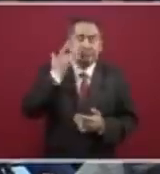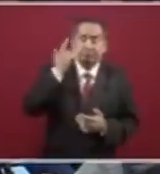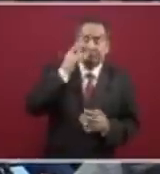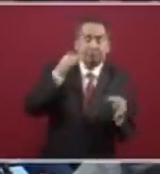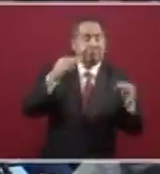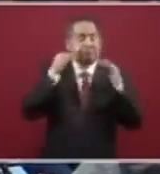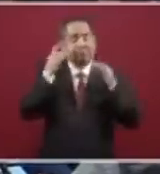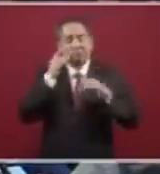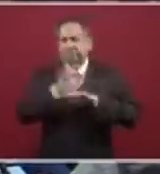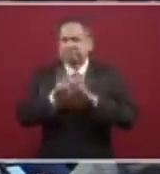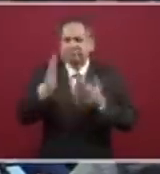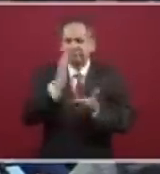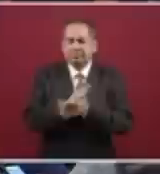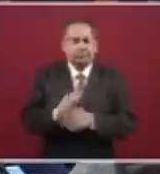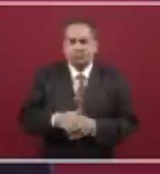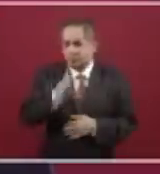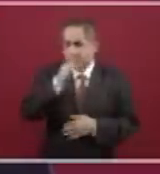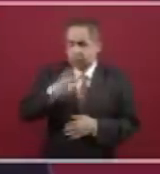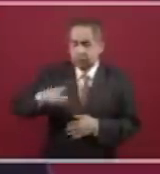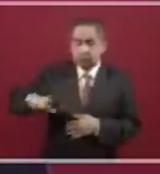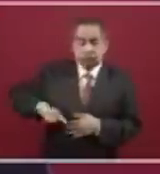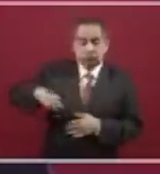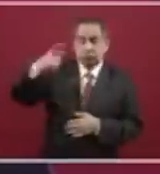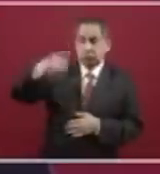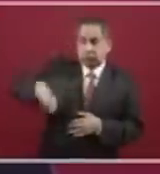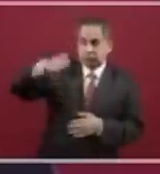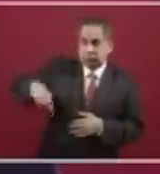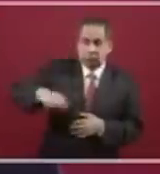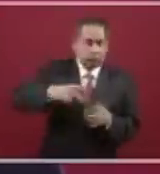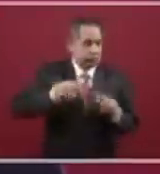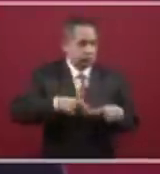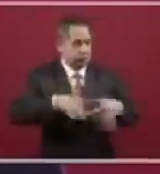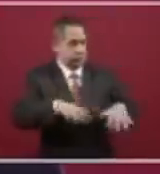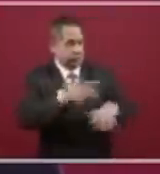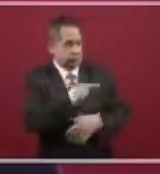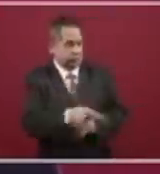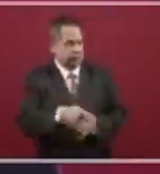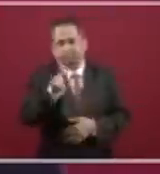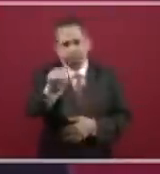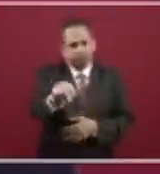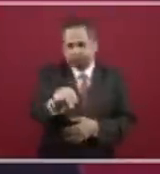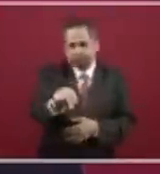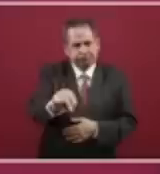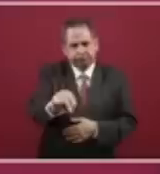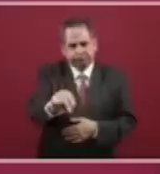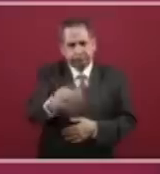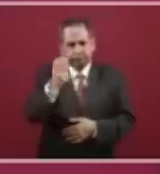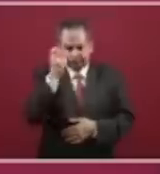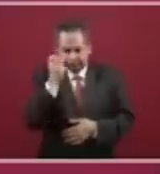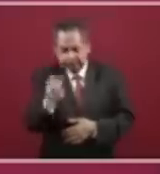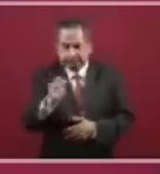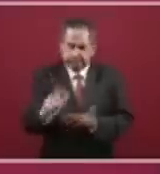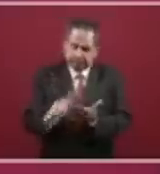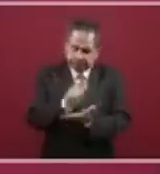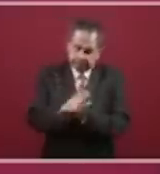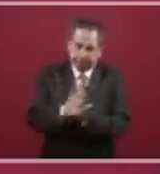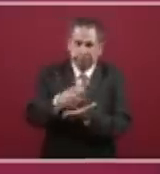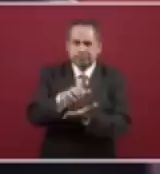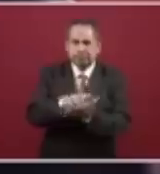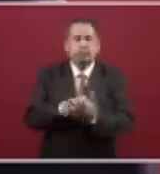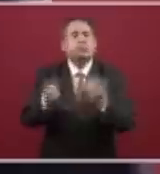no puede haber gobierno rico con pueblo pobre entonces para eso es la ley de austeridad